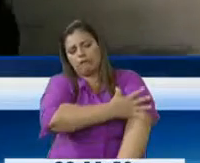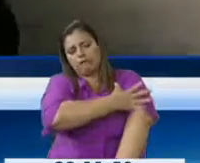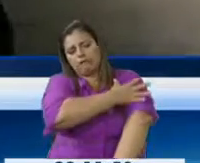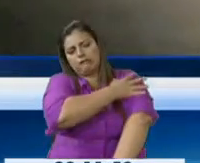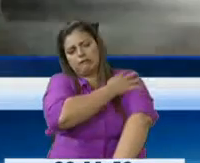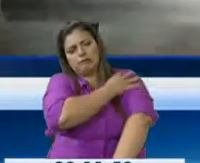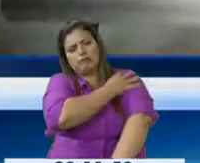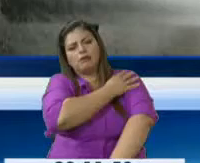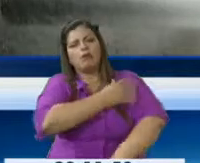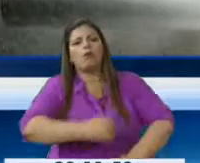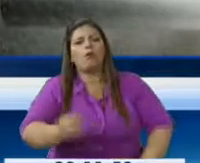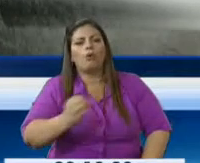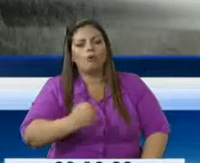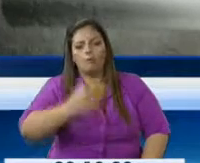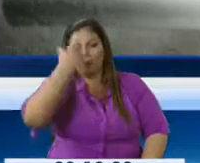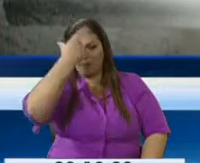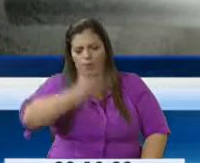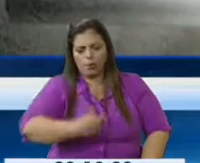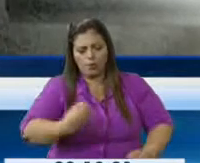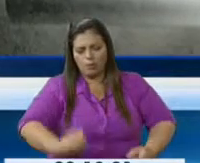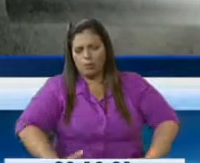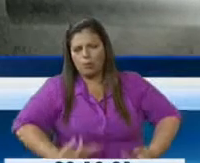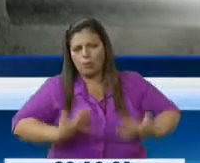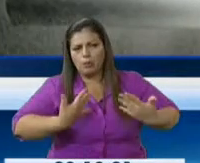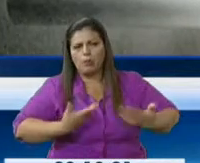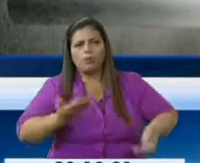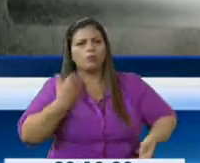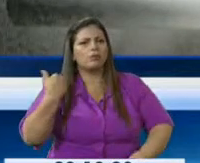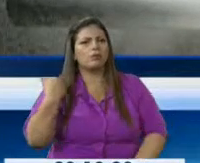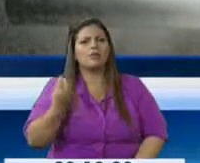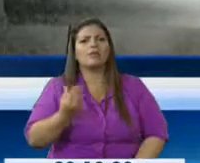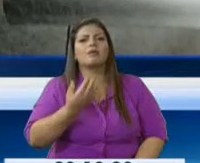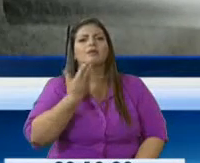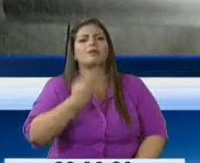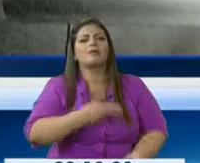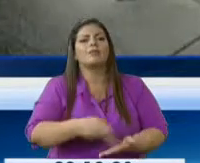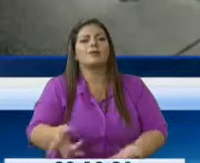como le digo, insisto, es tremendamente grave. De allí que, si